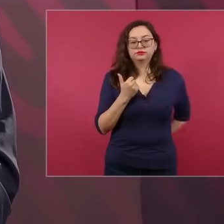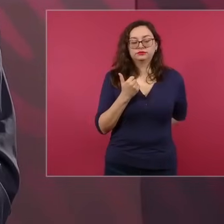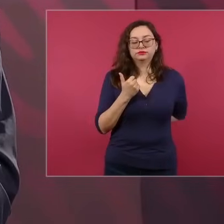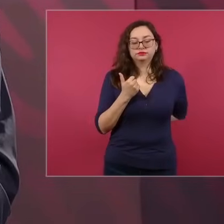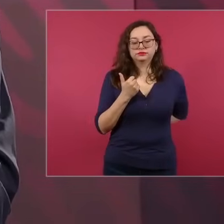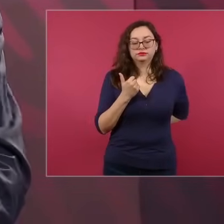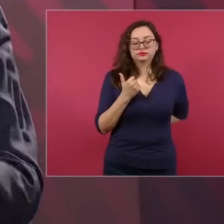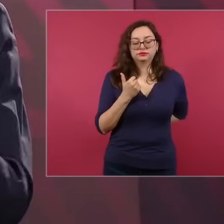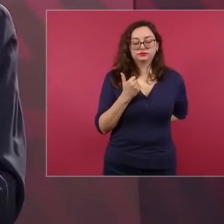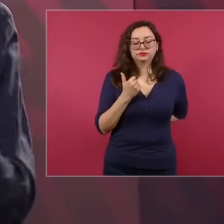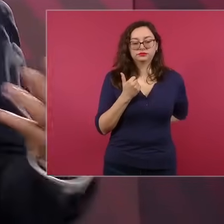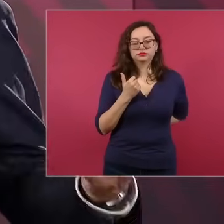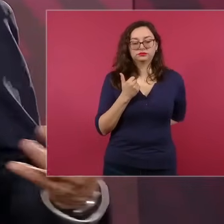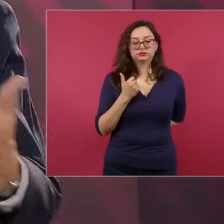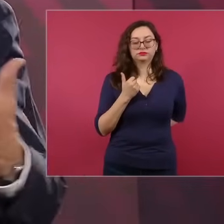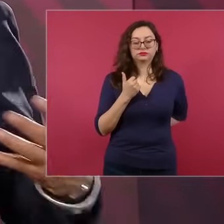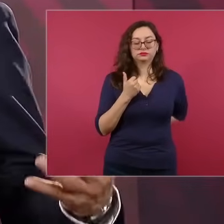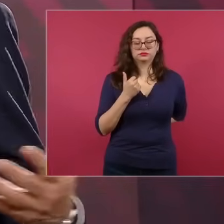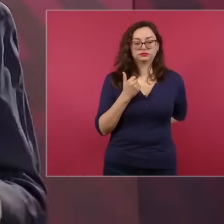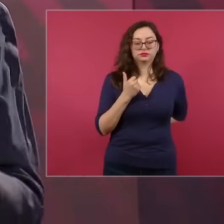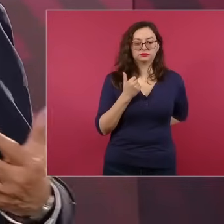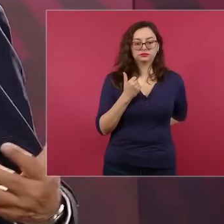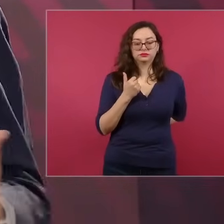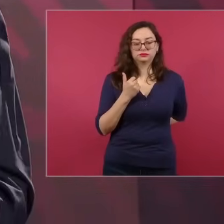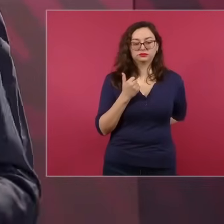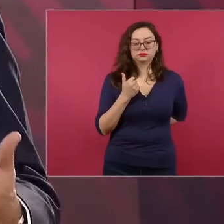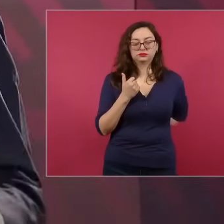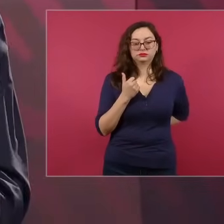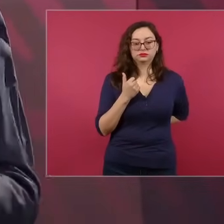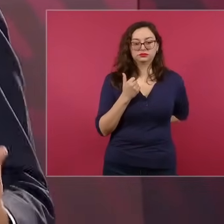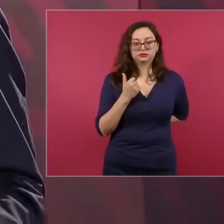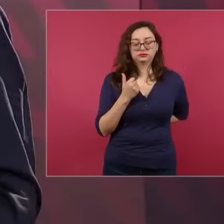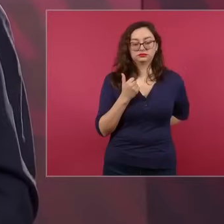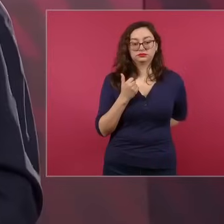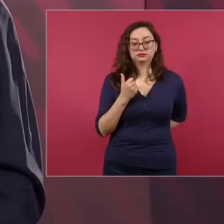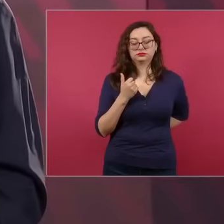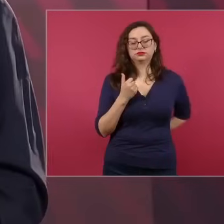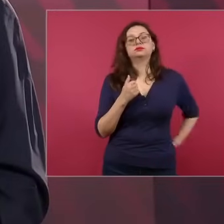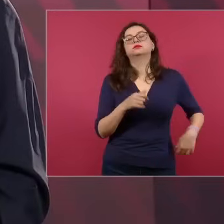Lo que protege a un gobernante